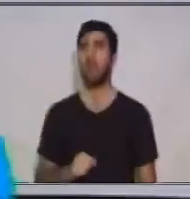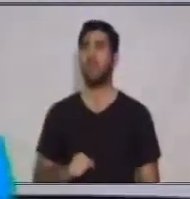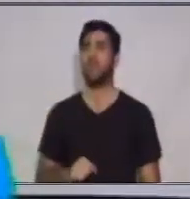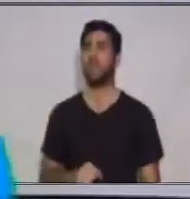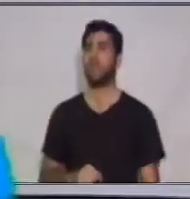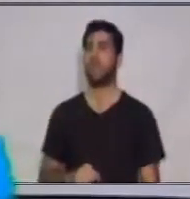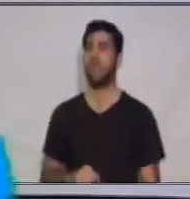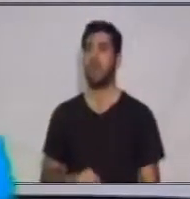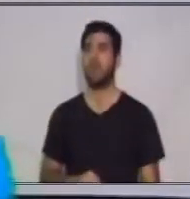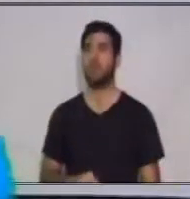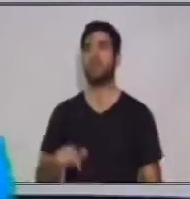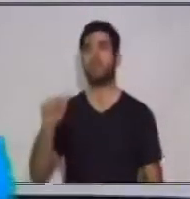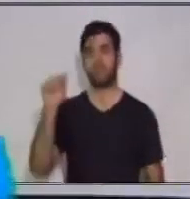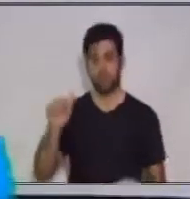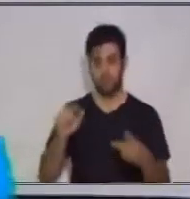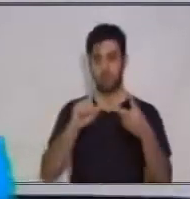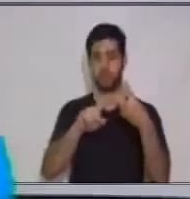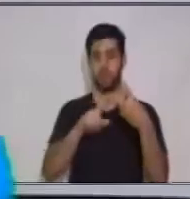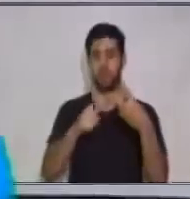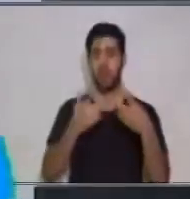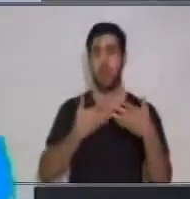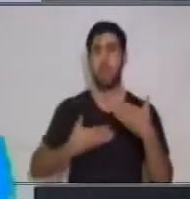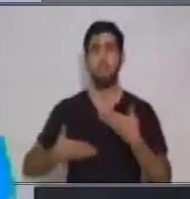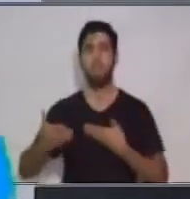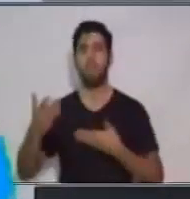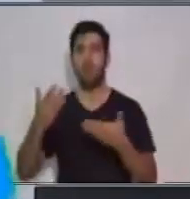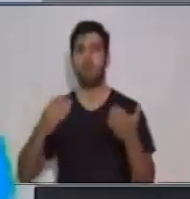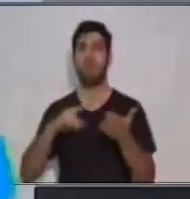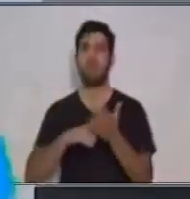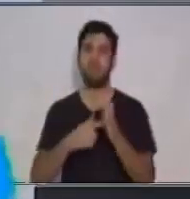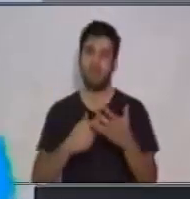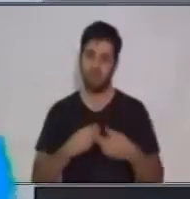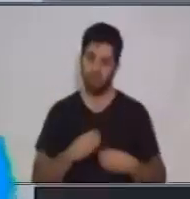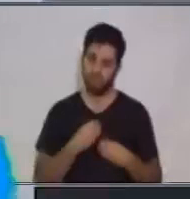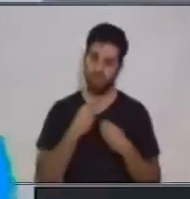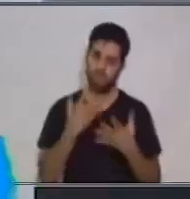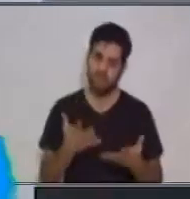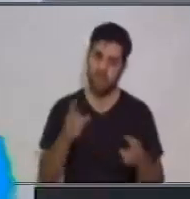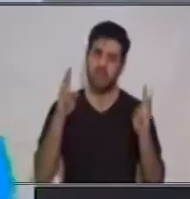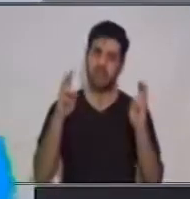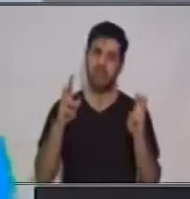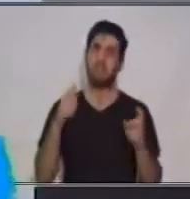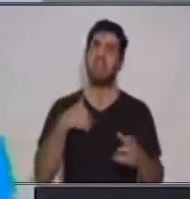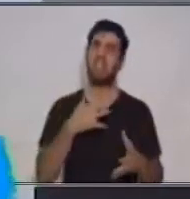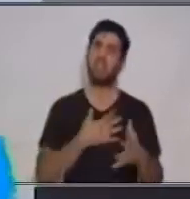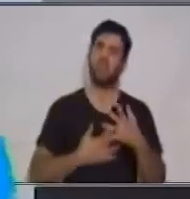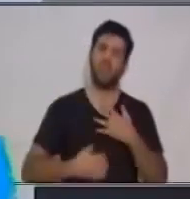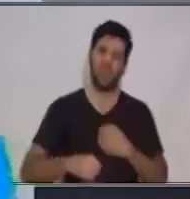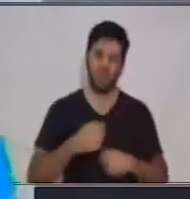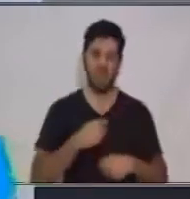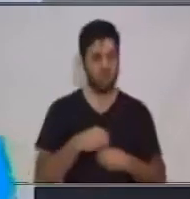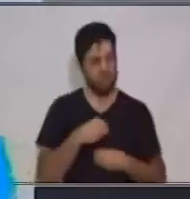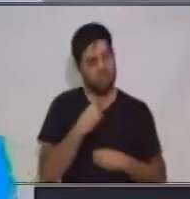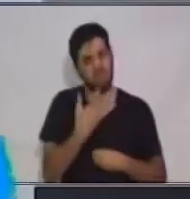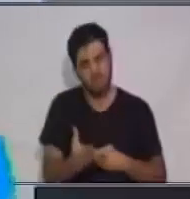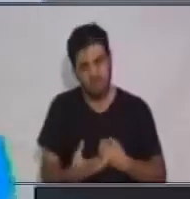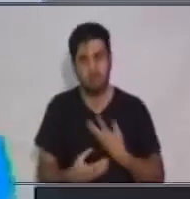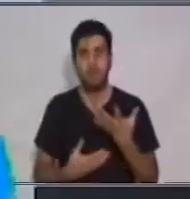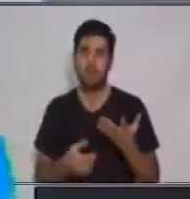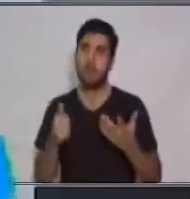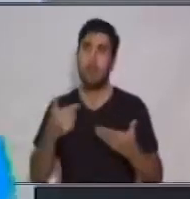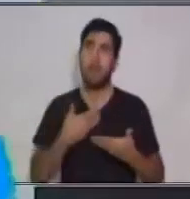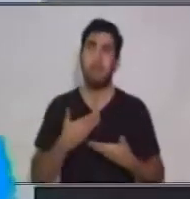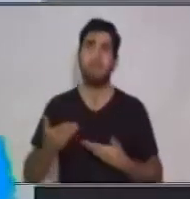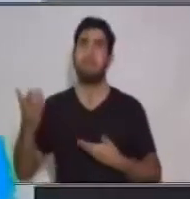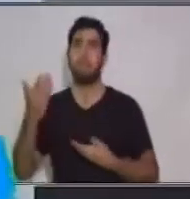poesía manifiesta el sentimiento de dolor y el sufrimiento ante el sentido fatalista de la vida. Regularmente en los poemas